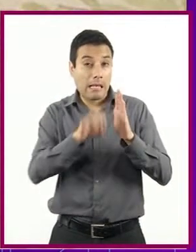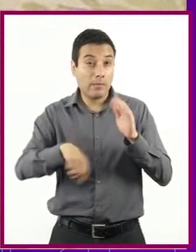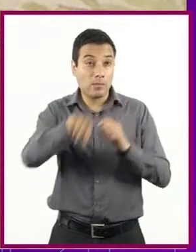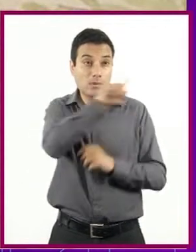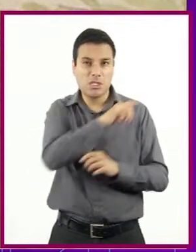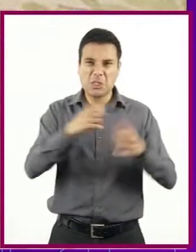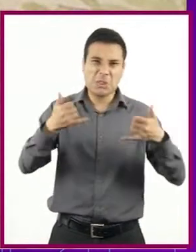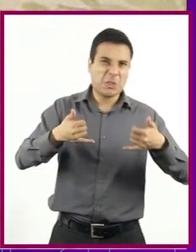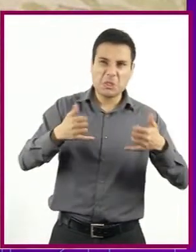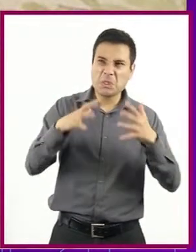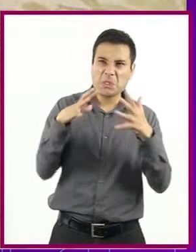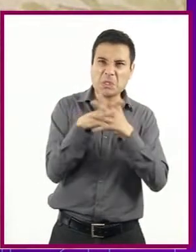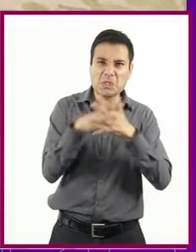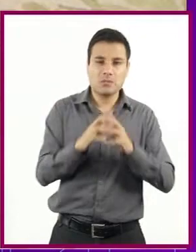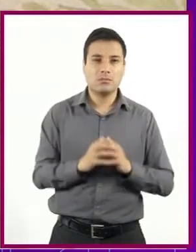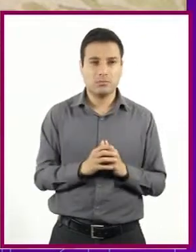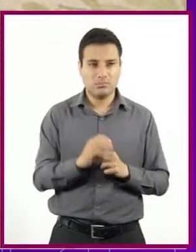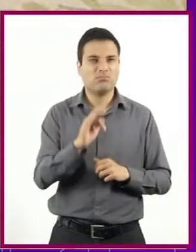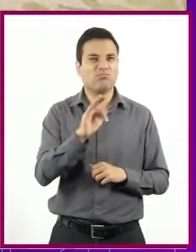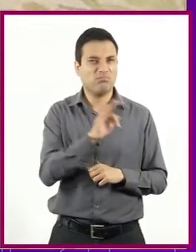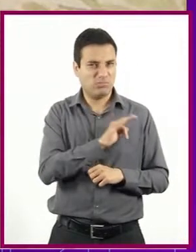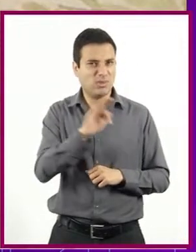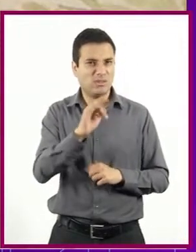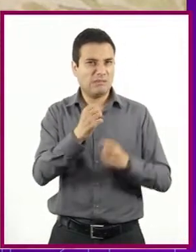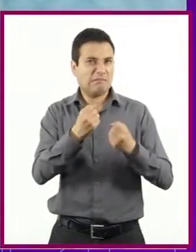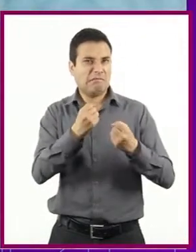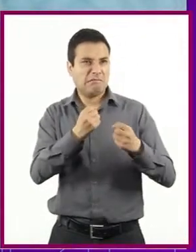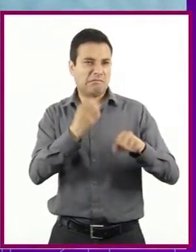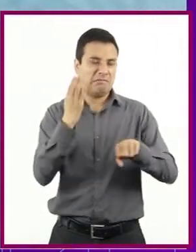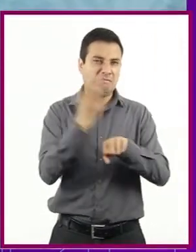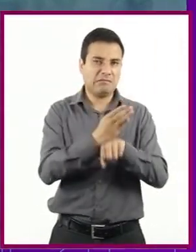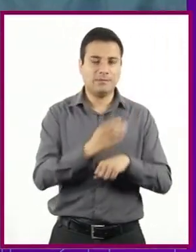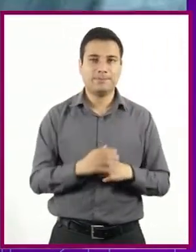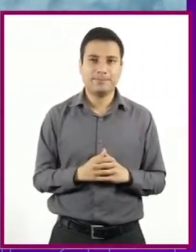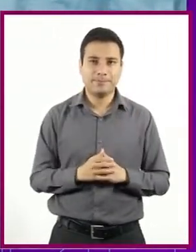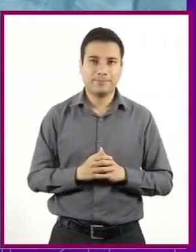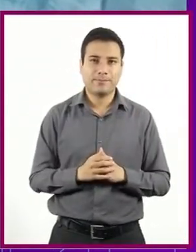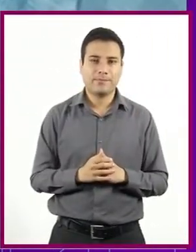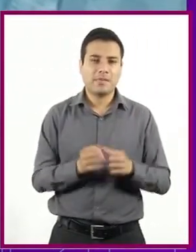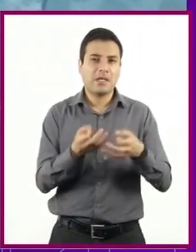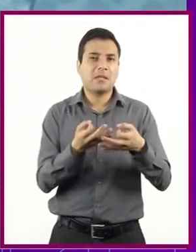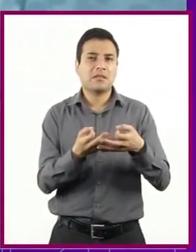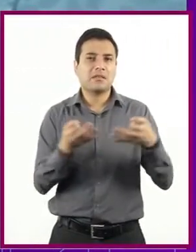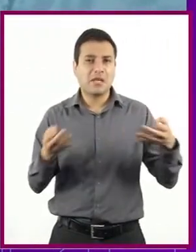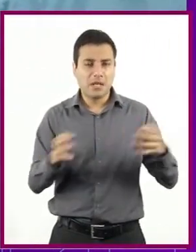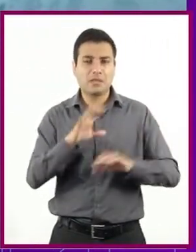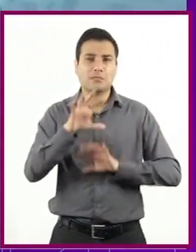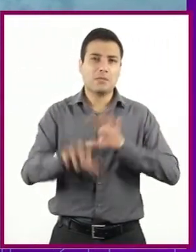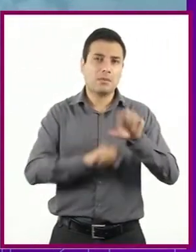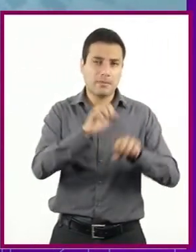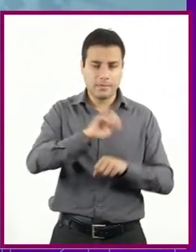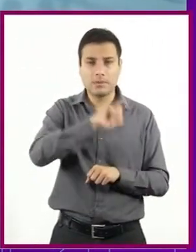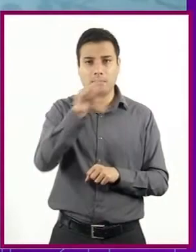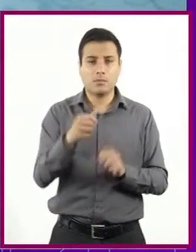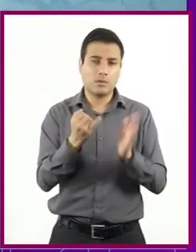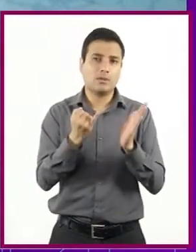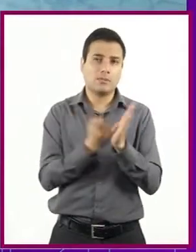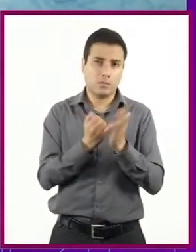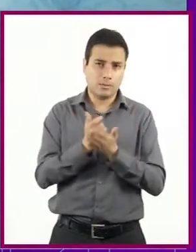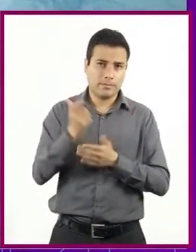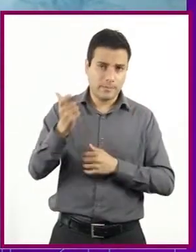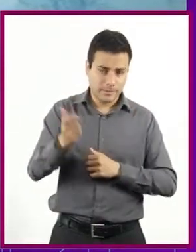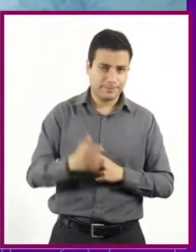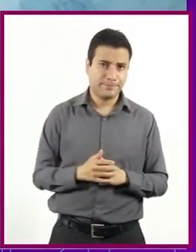resistían, las sanciones eran mayores. Los señoríos conquistados pagaban tributo para la expansión